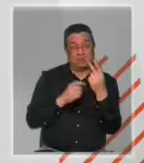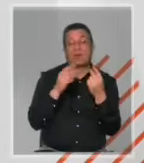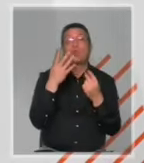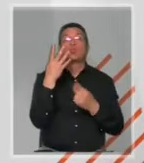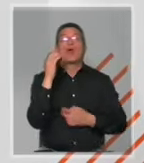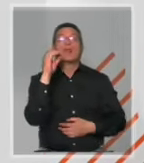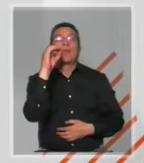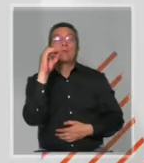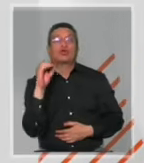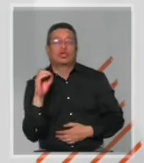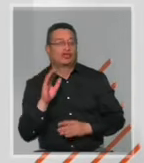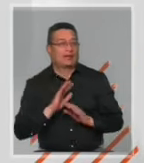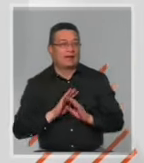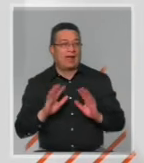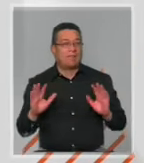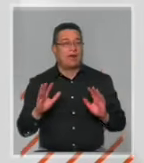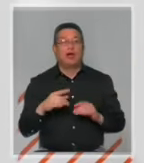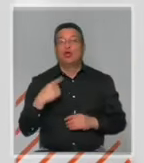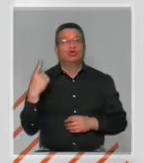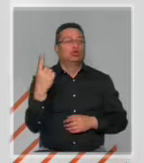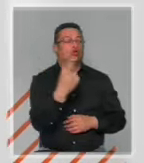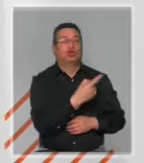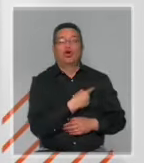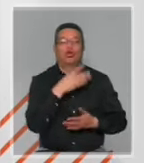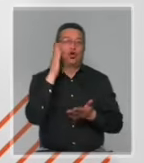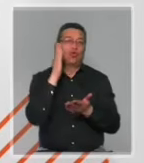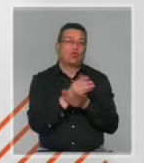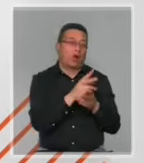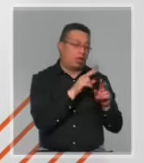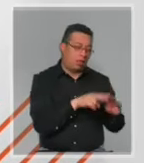40%, pero eso no detuvo a nadie para presenciar un